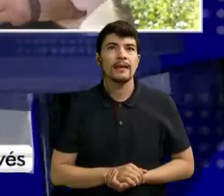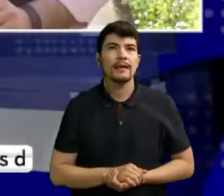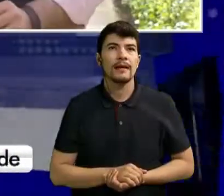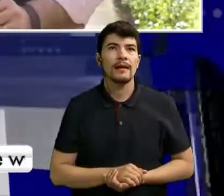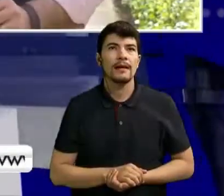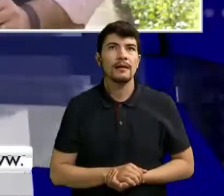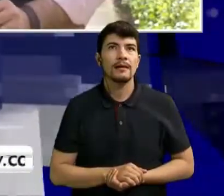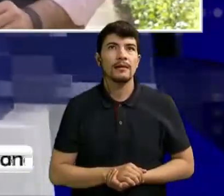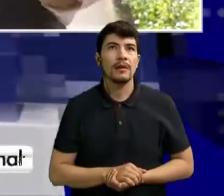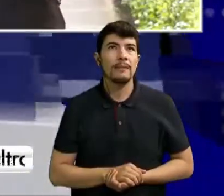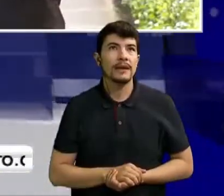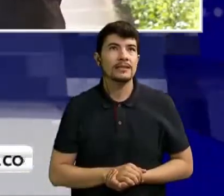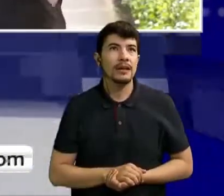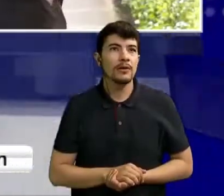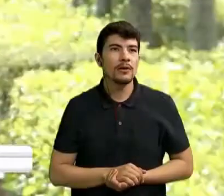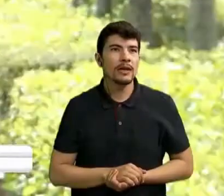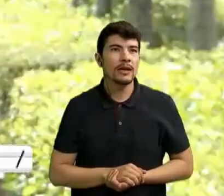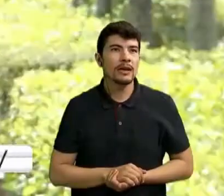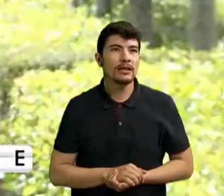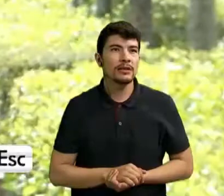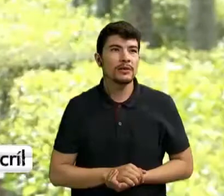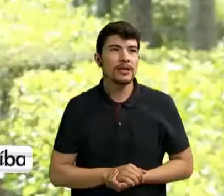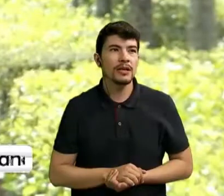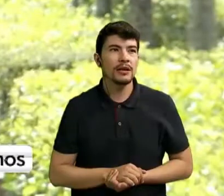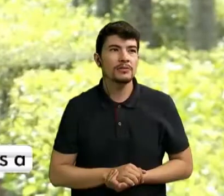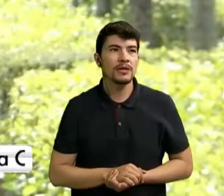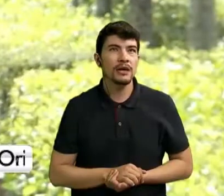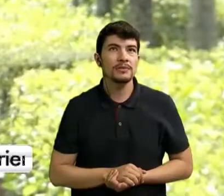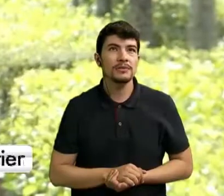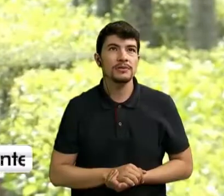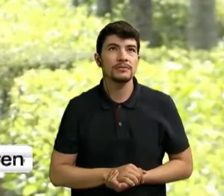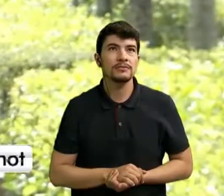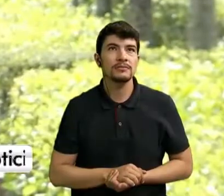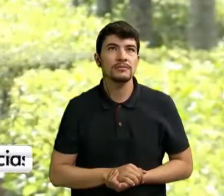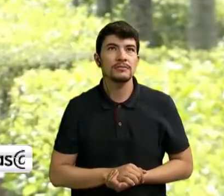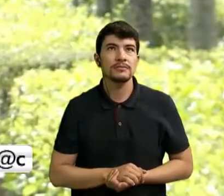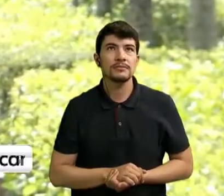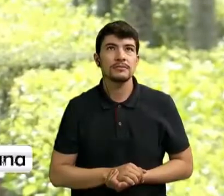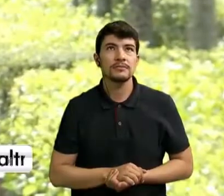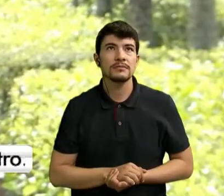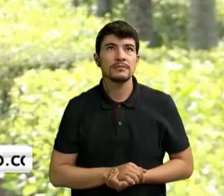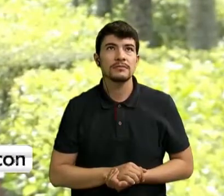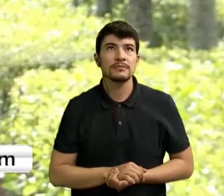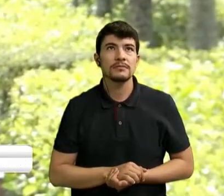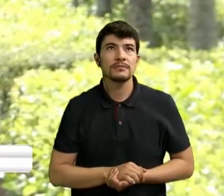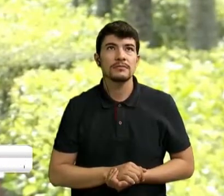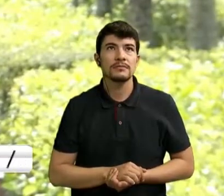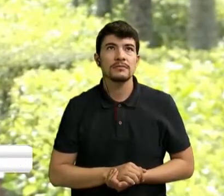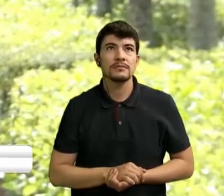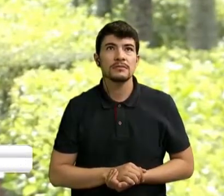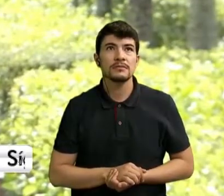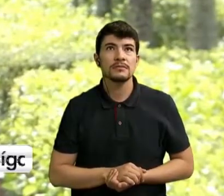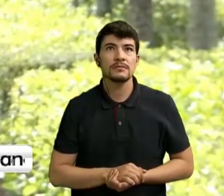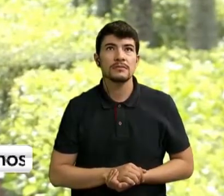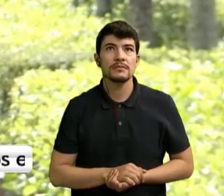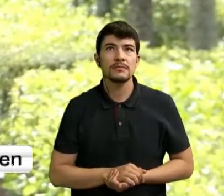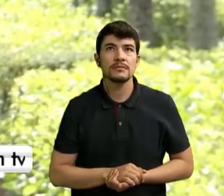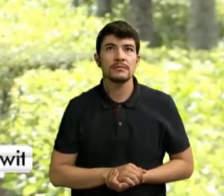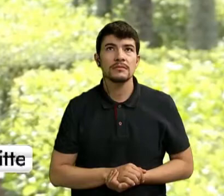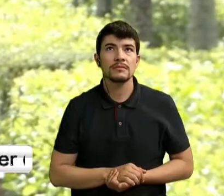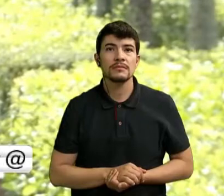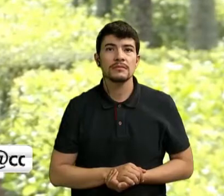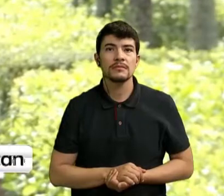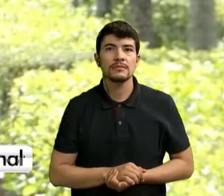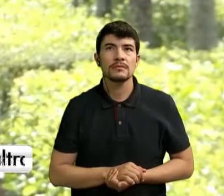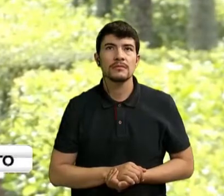hola compañero buenas tardes pues para este 5 de julio fue citado audiencia les alcalde de bucaramanga carlos ibáñez muñoz por parte de la fiscalía